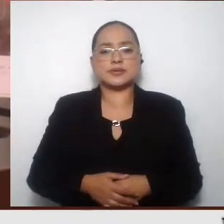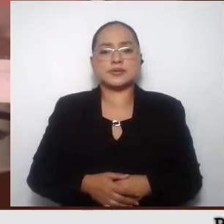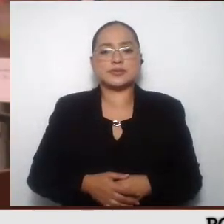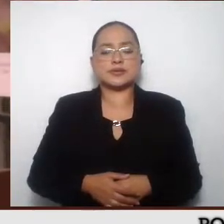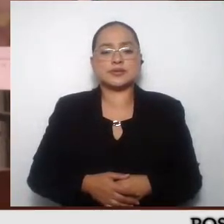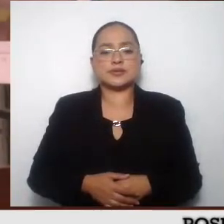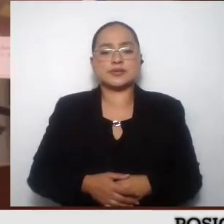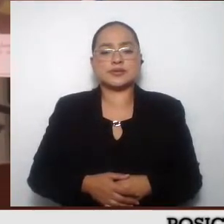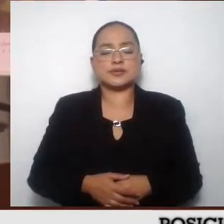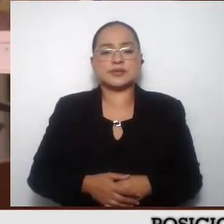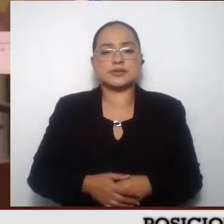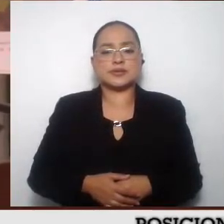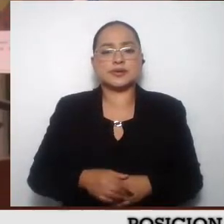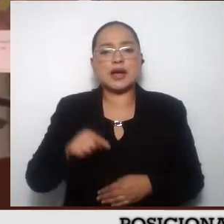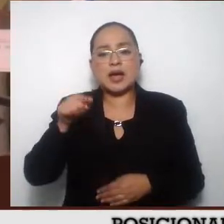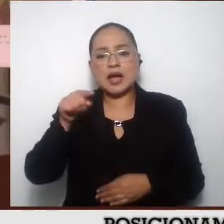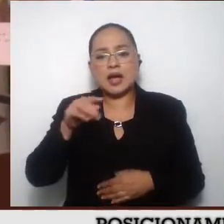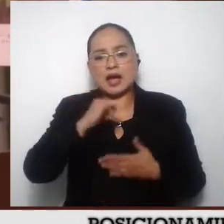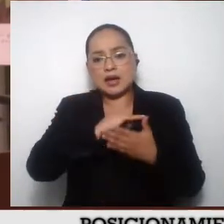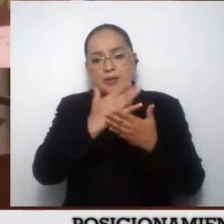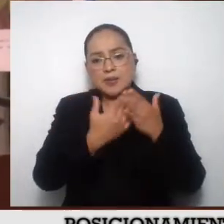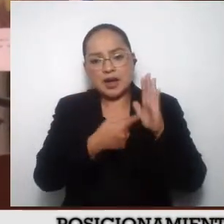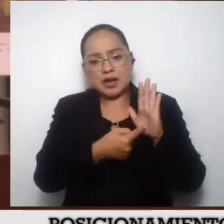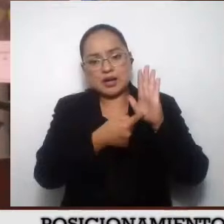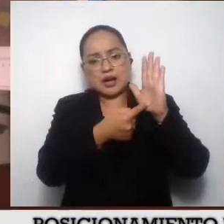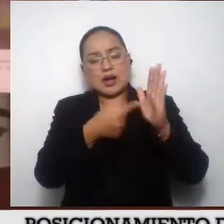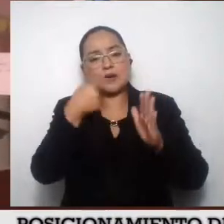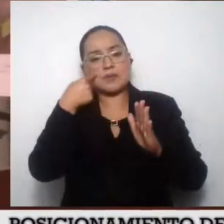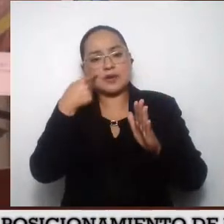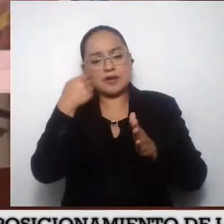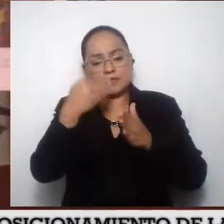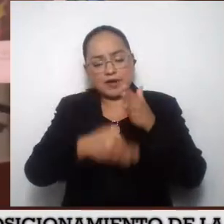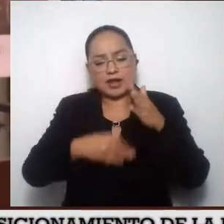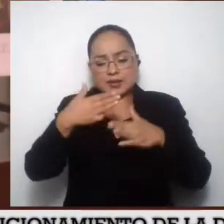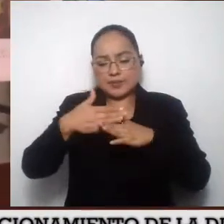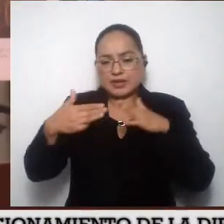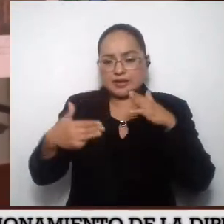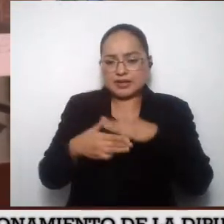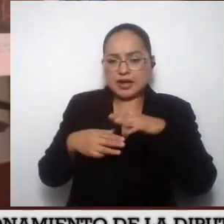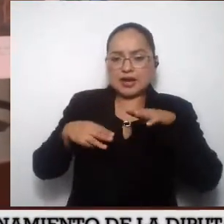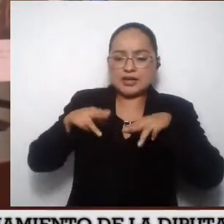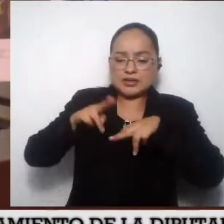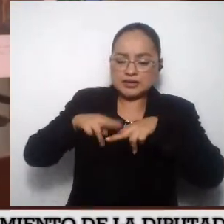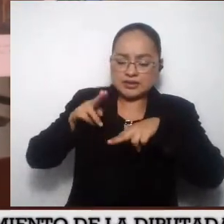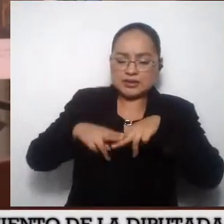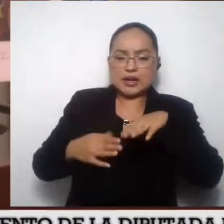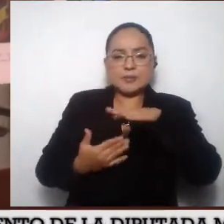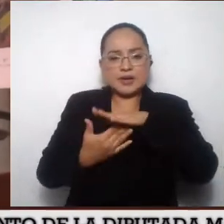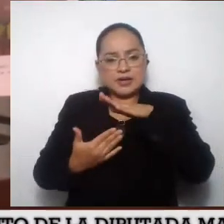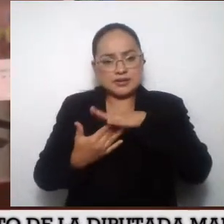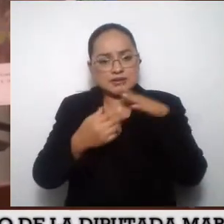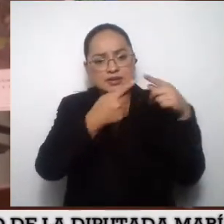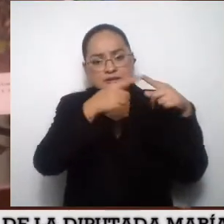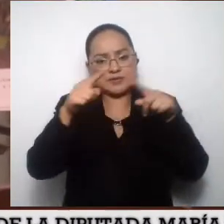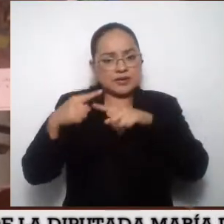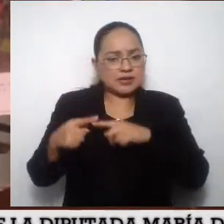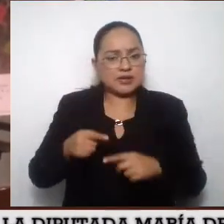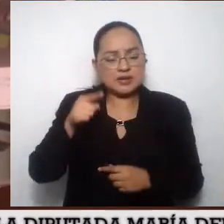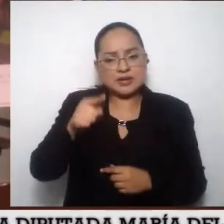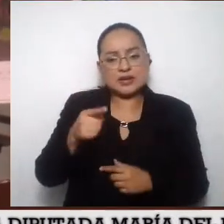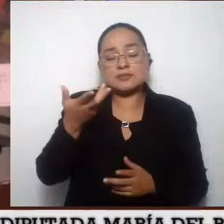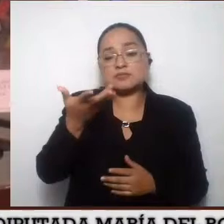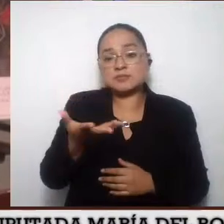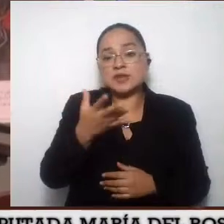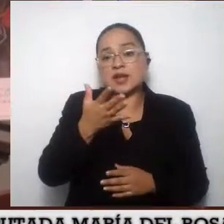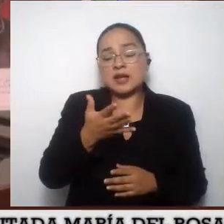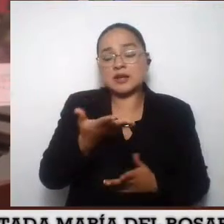En esta imagen les presento que necesitan el mobiliario para alumnos, ya que el que tienen, como antes bien